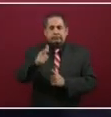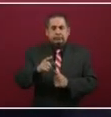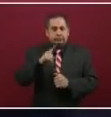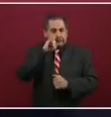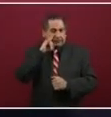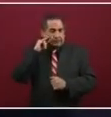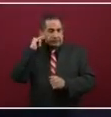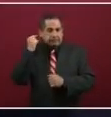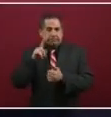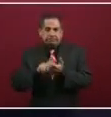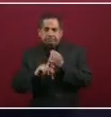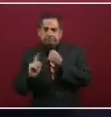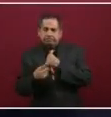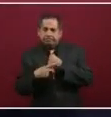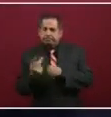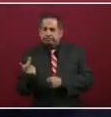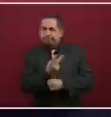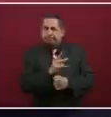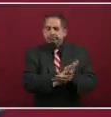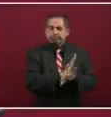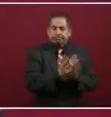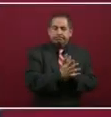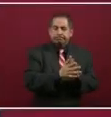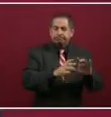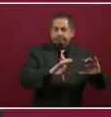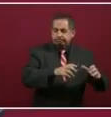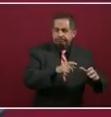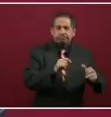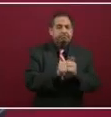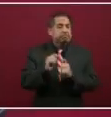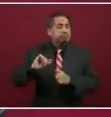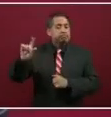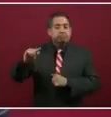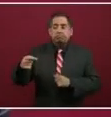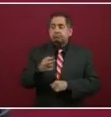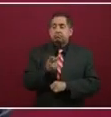entre las bandas y las autoridades.